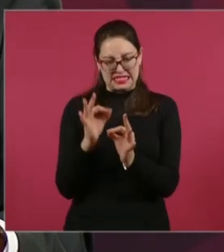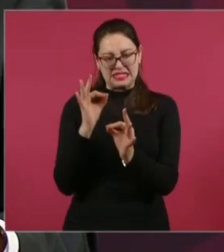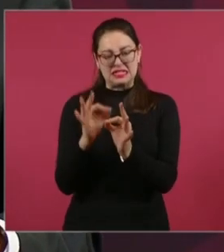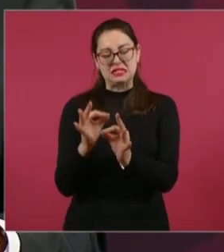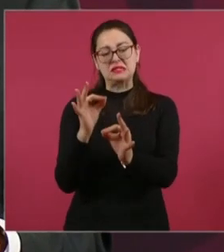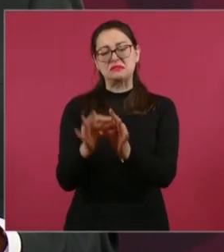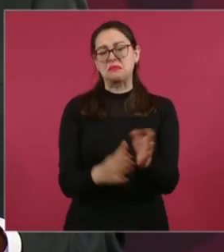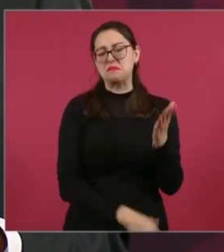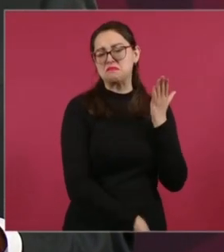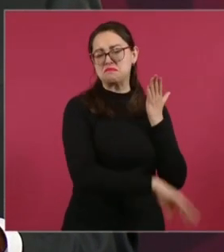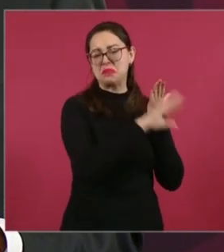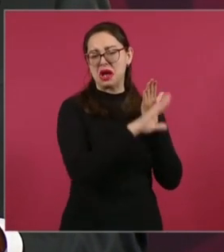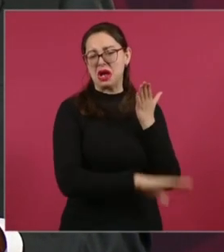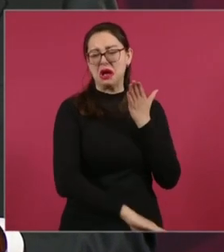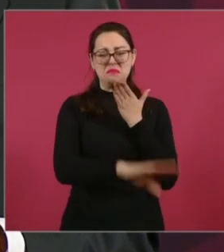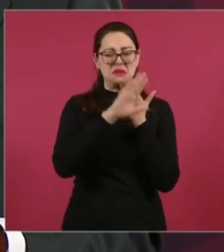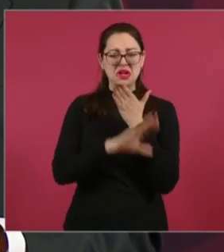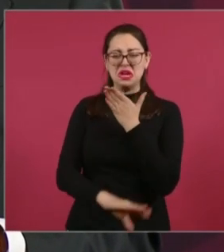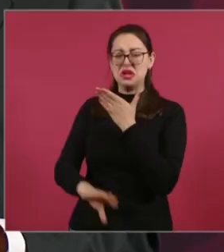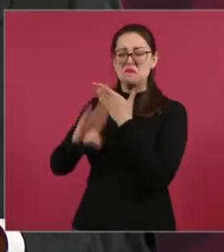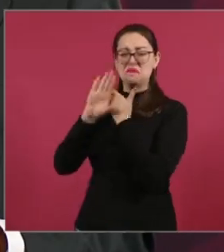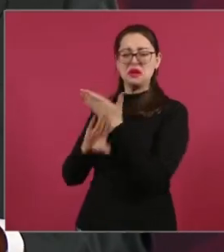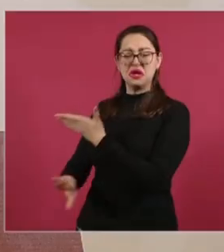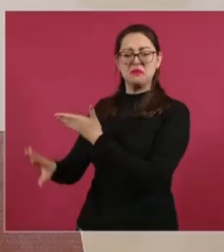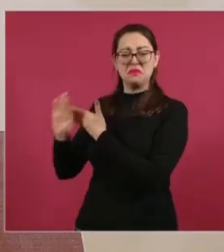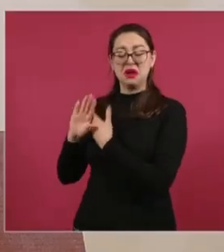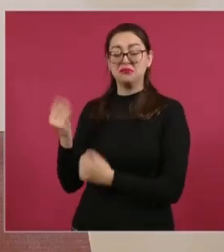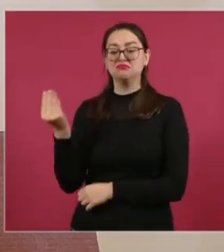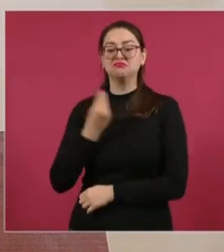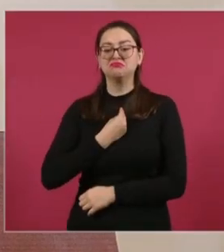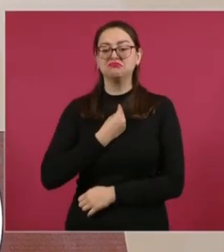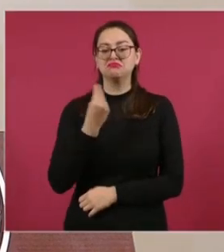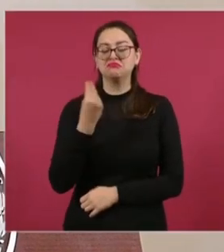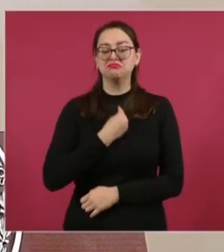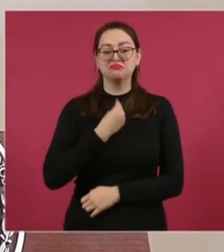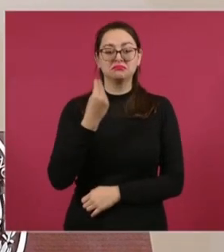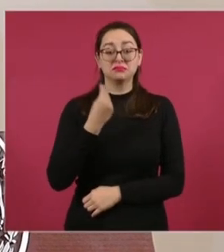resistiendo de todo y no han podido.